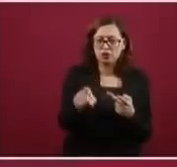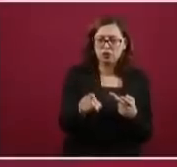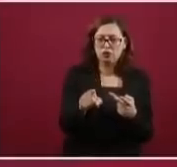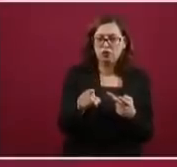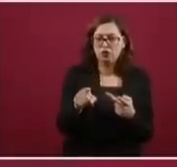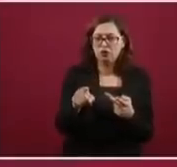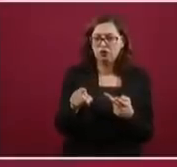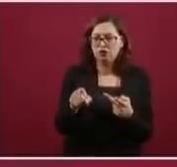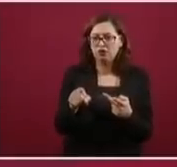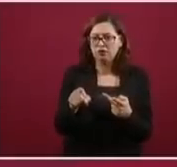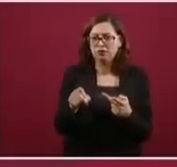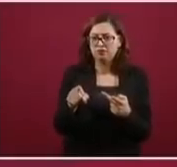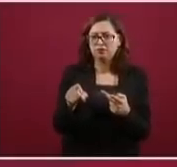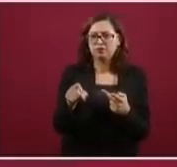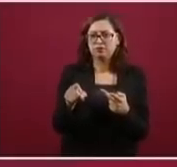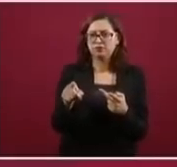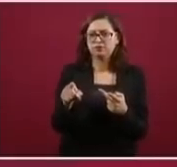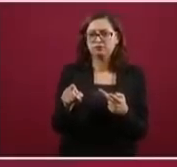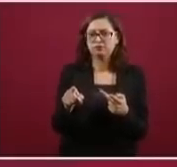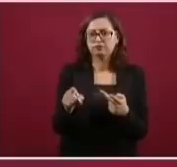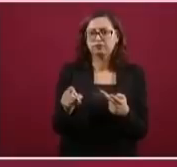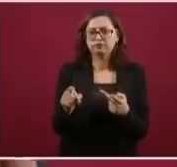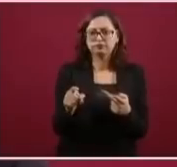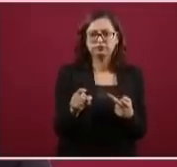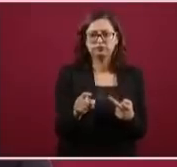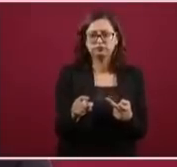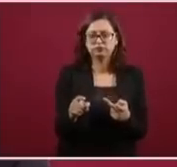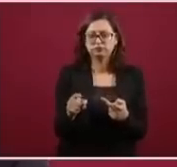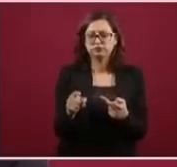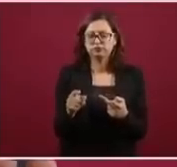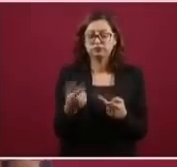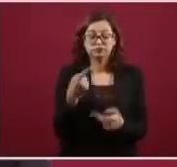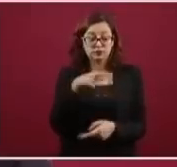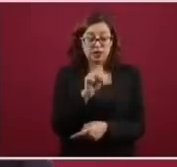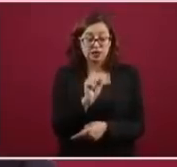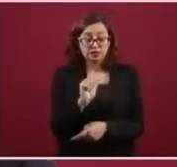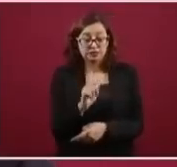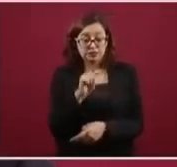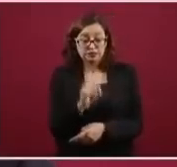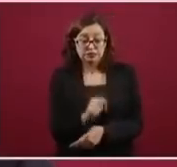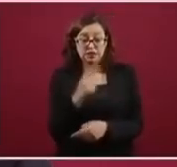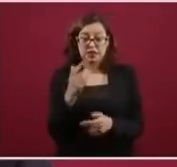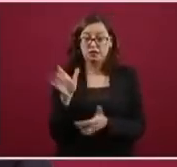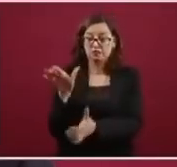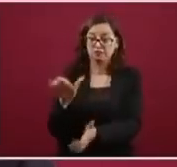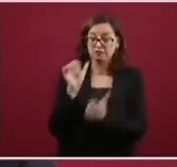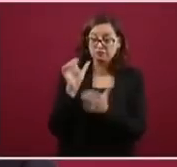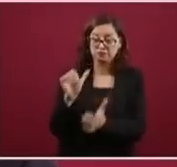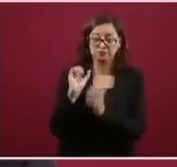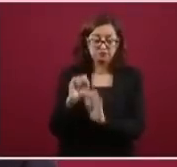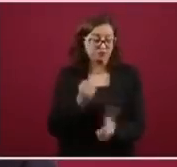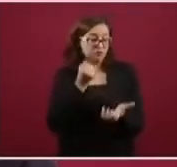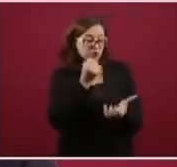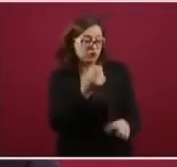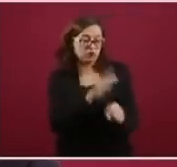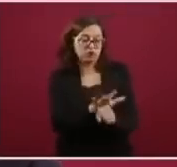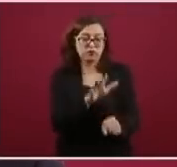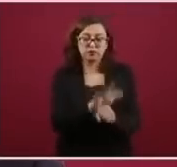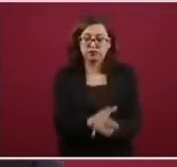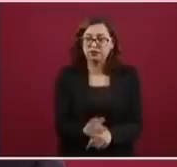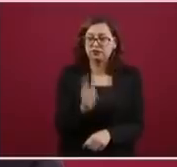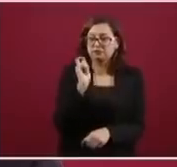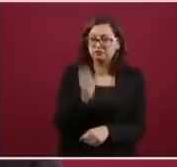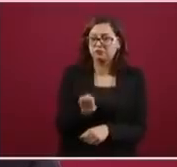las razones por las que queremos asegurarnos de que notamos alta al sat de recursos adecuados no tiene que ver con cómo se encuentra el